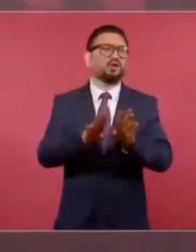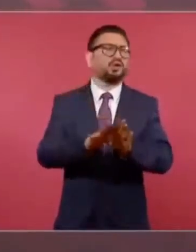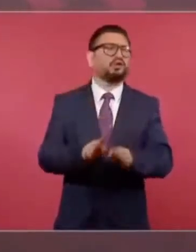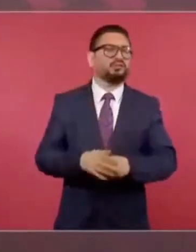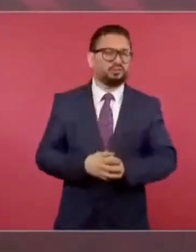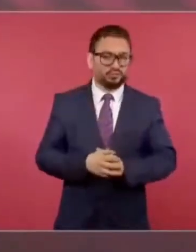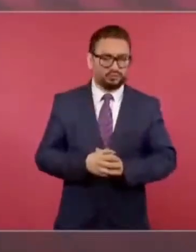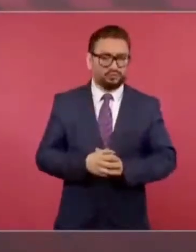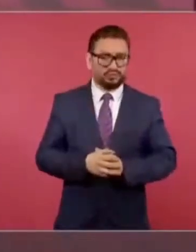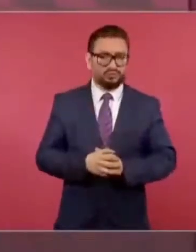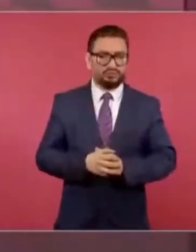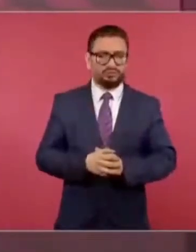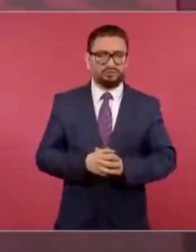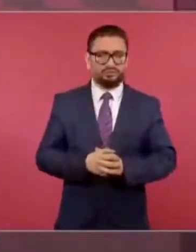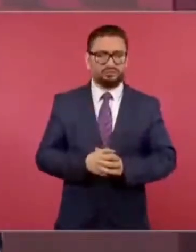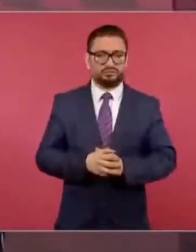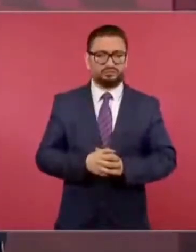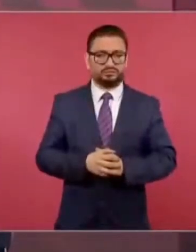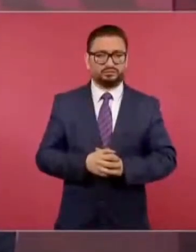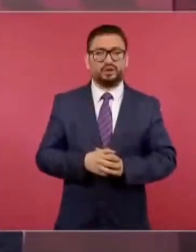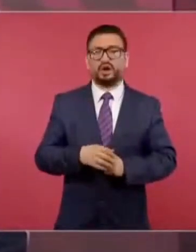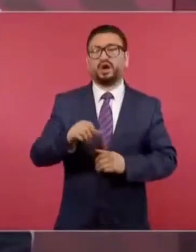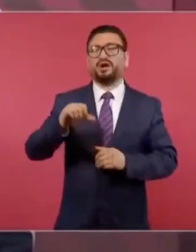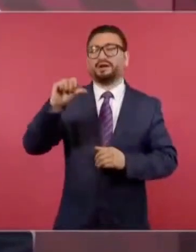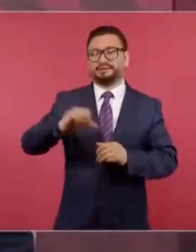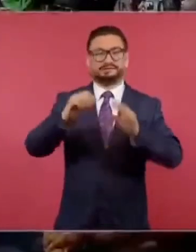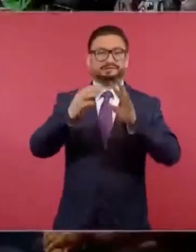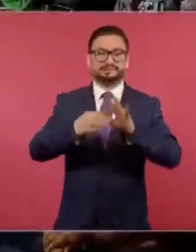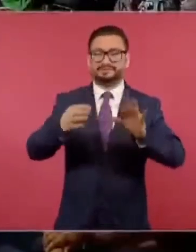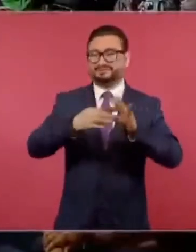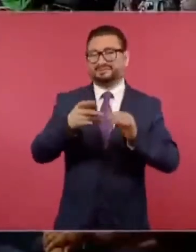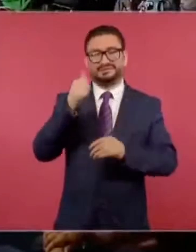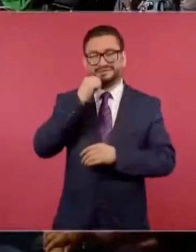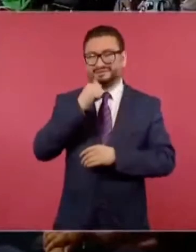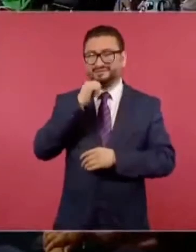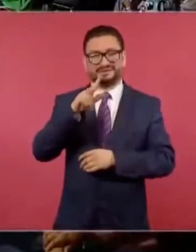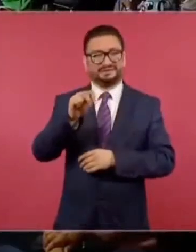O algo parecido, ¿no? Y se acaba.